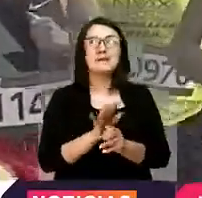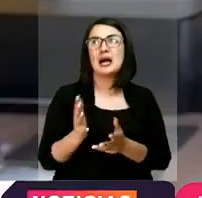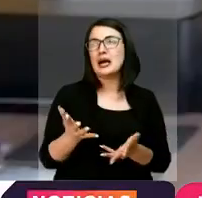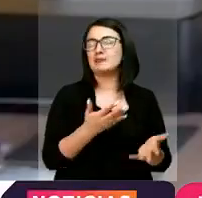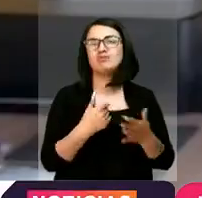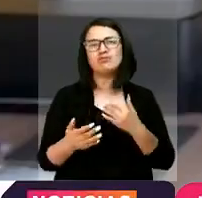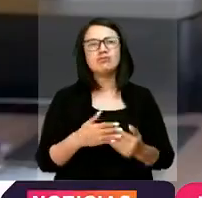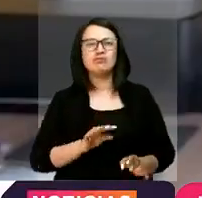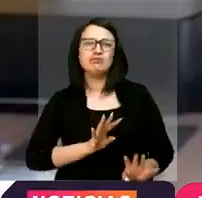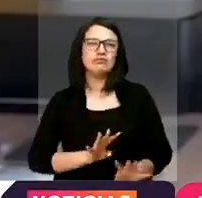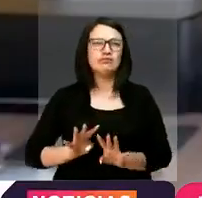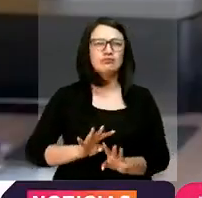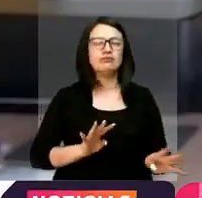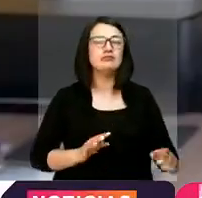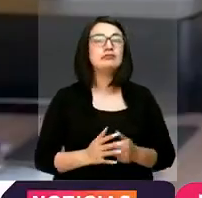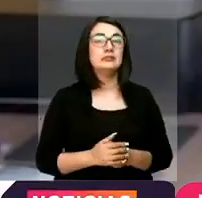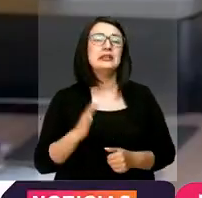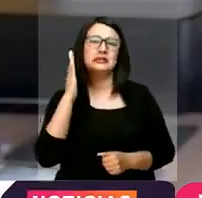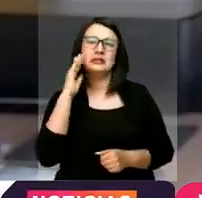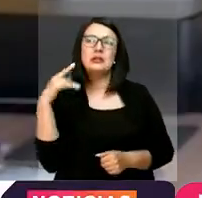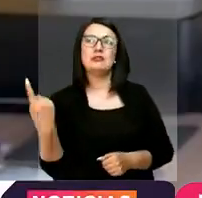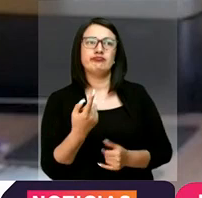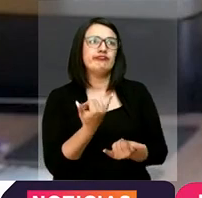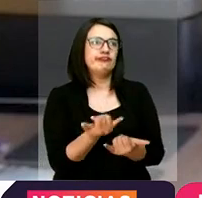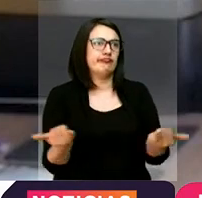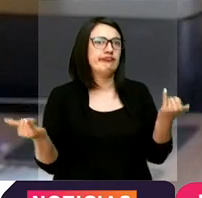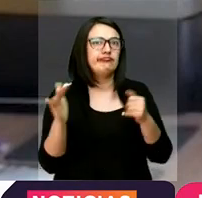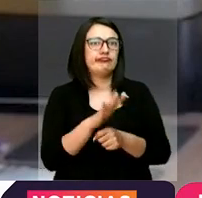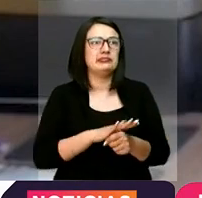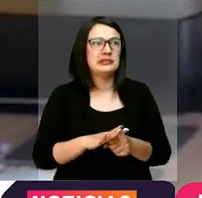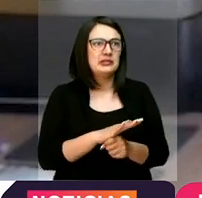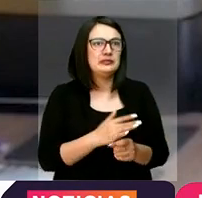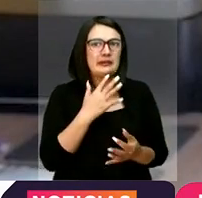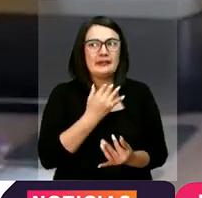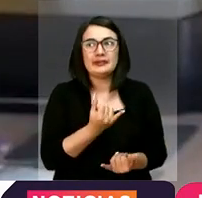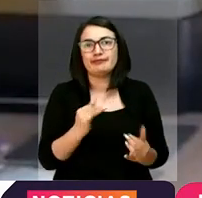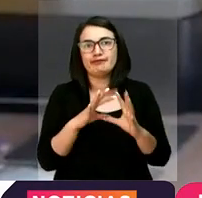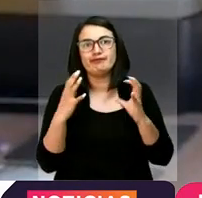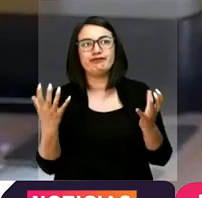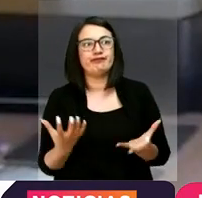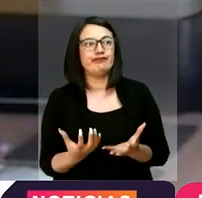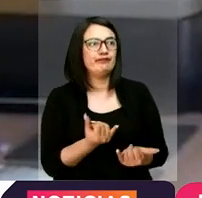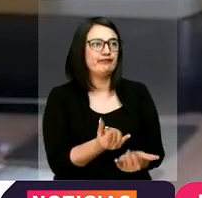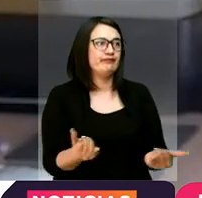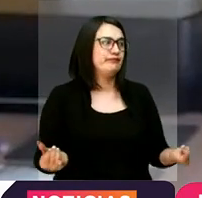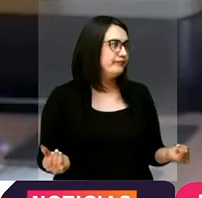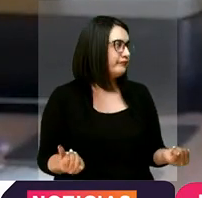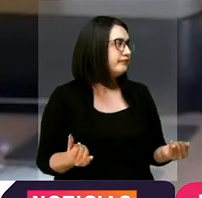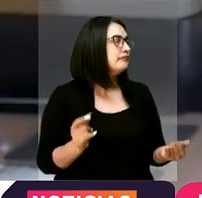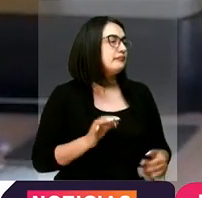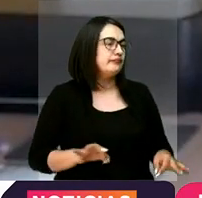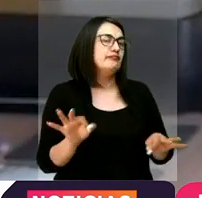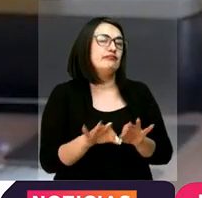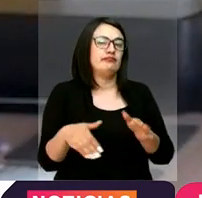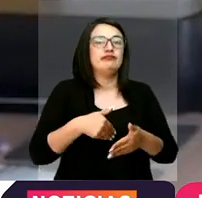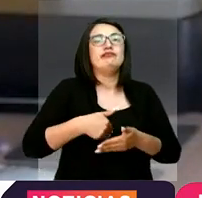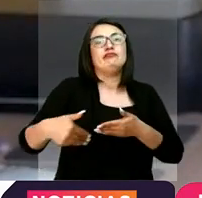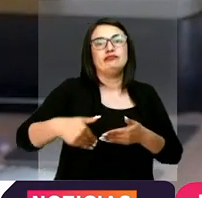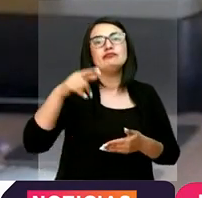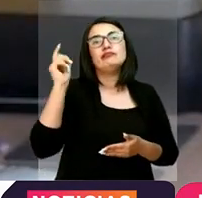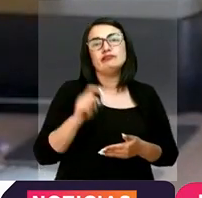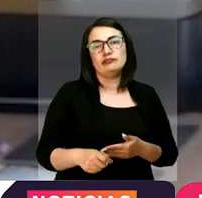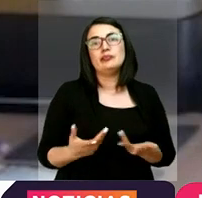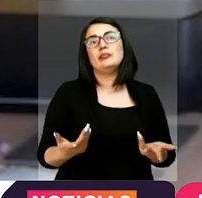COVID-19. Creemos que la nueva realidad sanitaria que enfrenta el mundo demanda también que